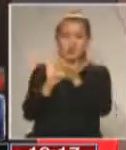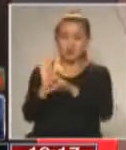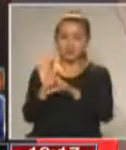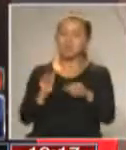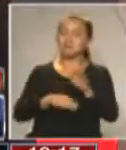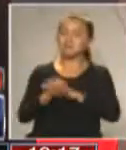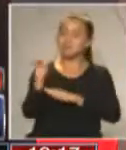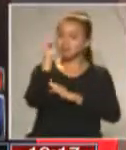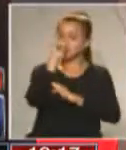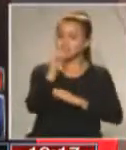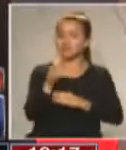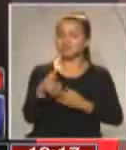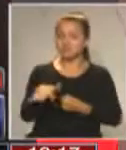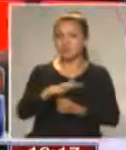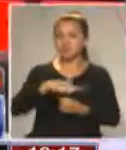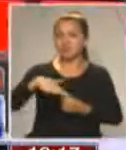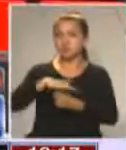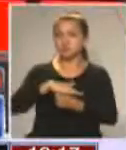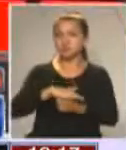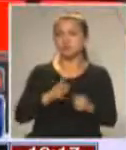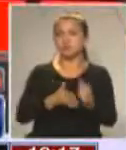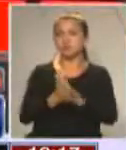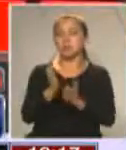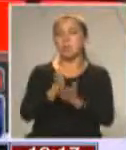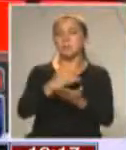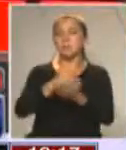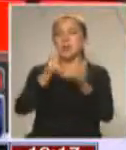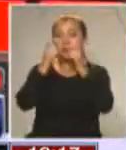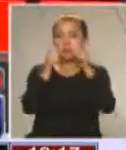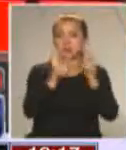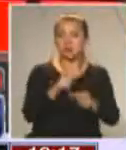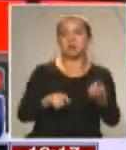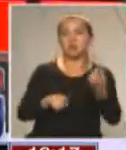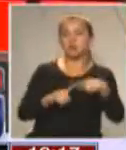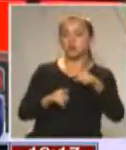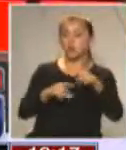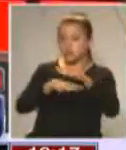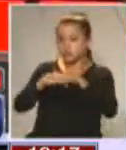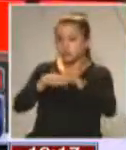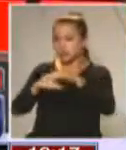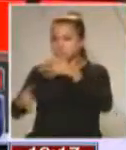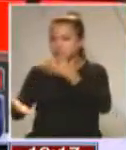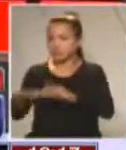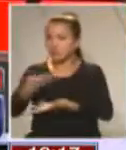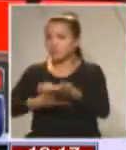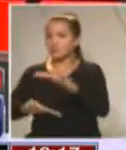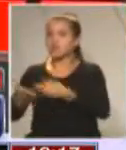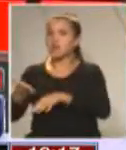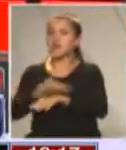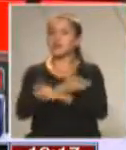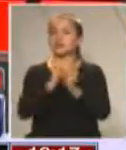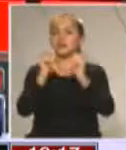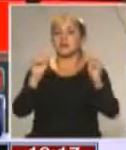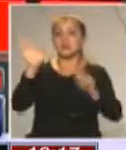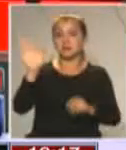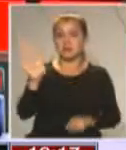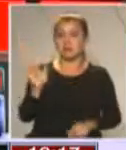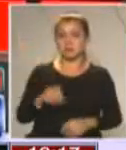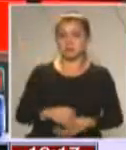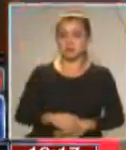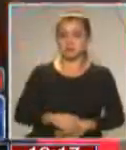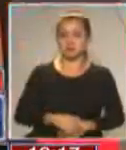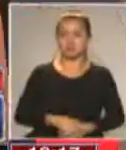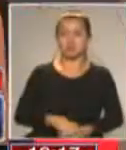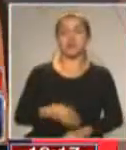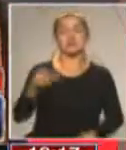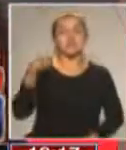complican también estas situaciones. Que se puede hacer en el caso del plano regulado, porque ya el otro tráfico de influencia fue antes de la campaña y antes que él ejerciera y estuviera en su cargo.